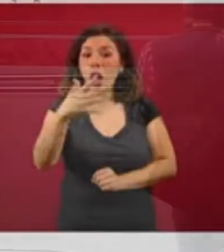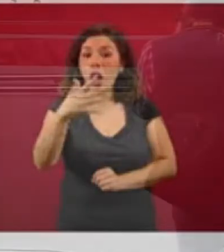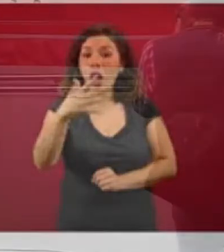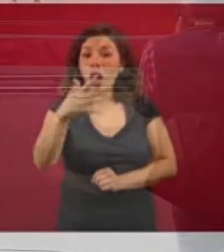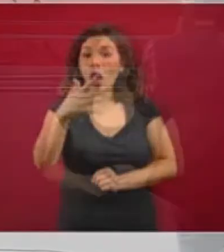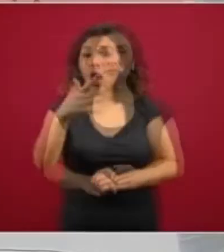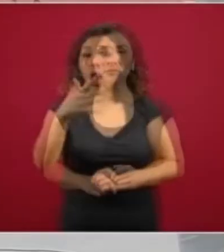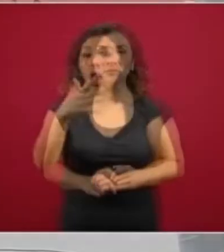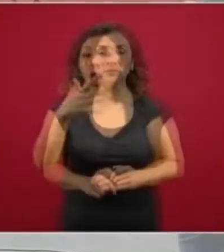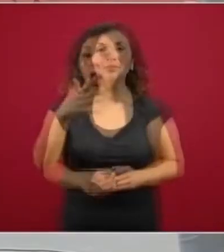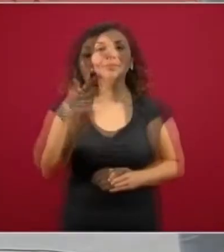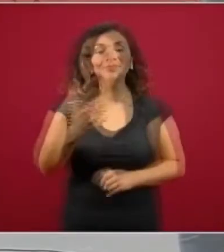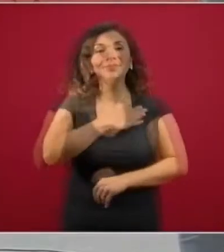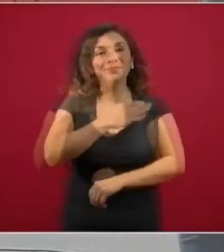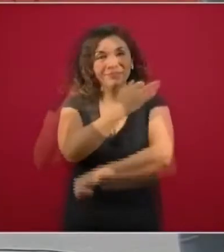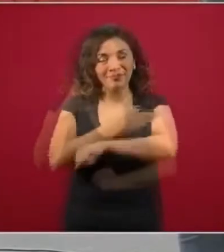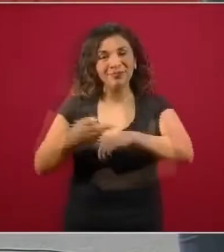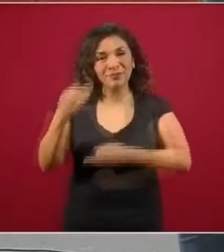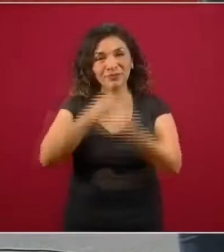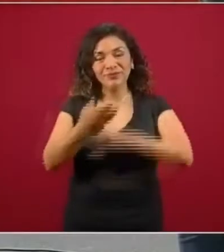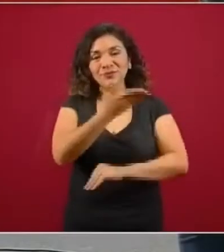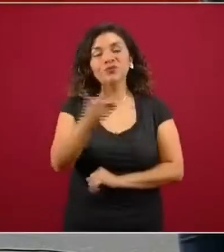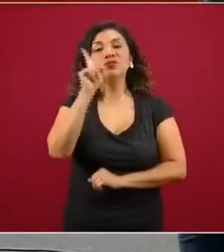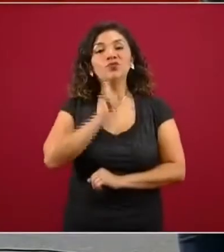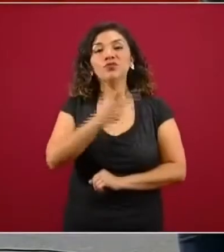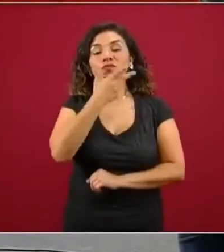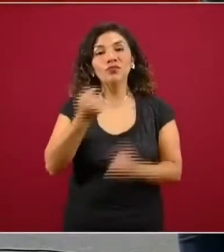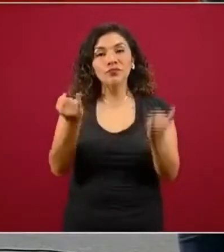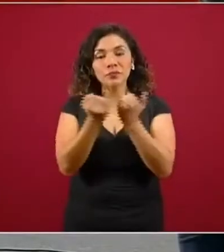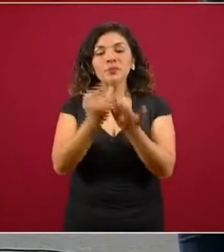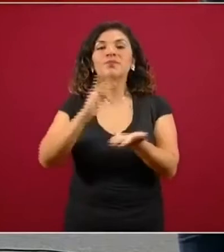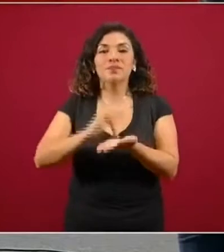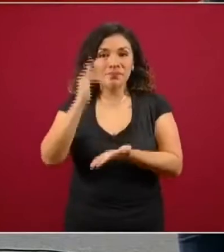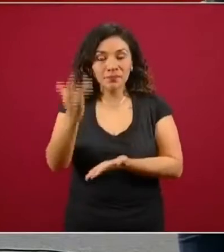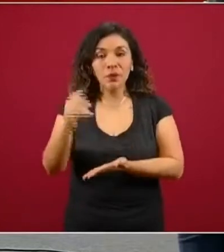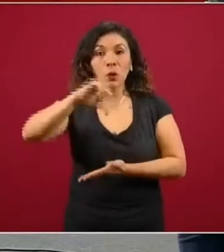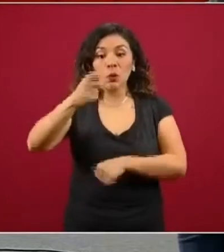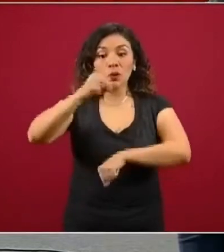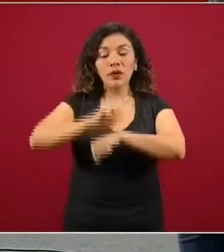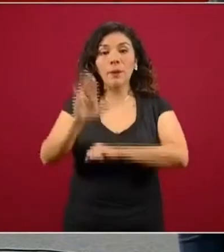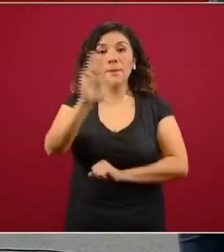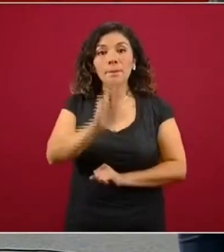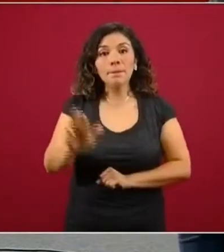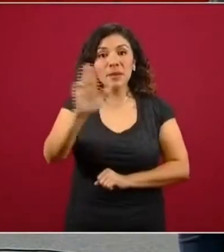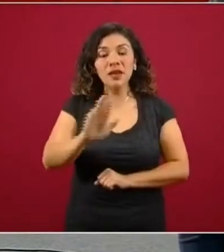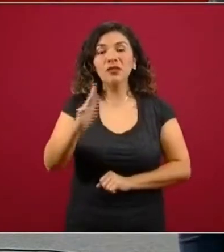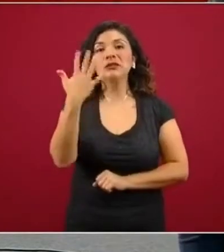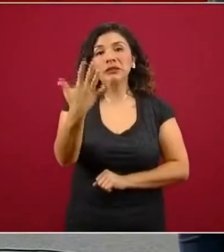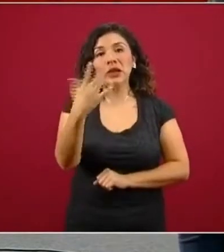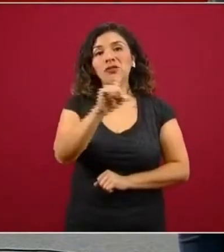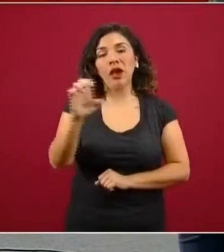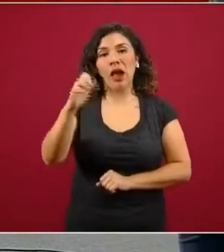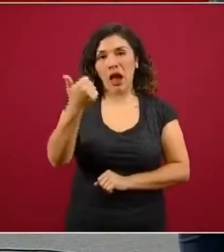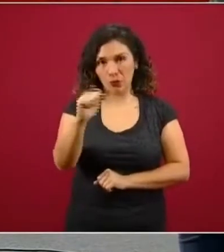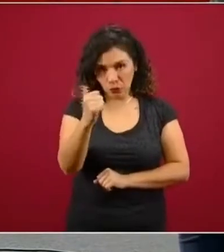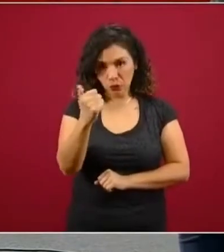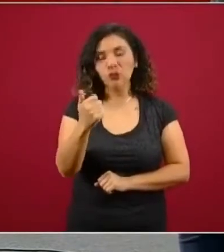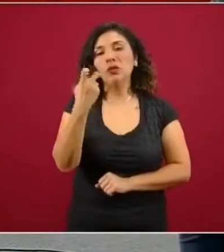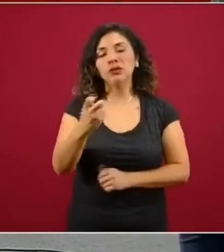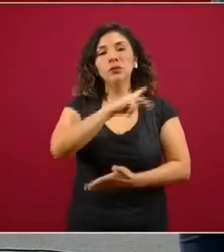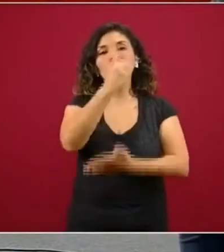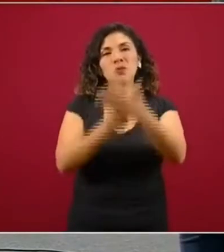Muy buenas tardes a todas y a todos. Les agradezco hoy, miércoles 5 de agosto, en